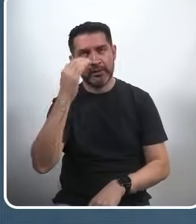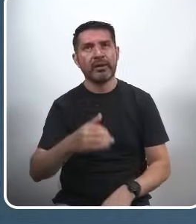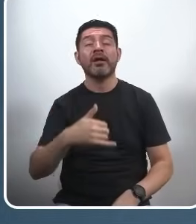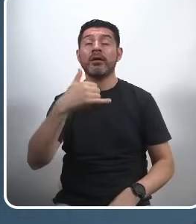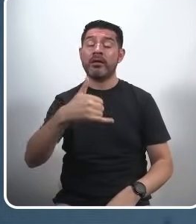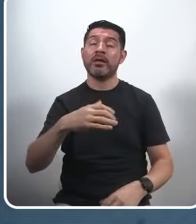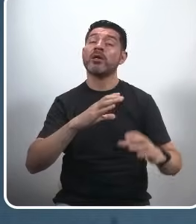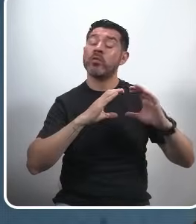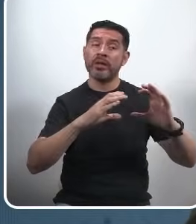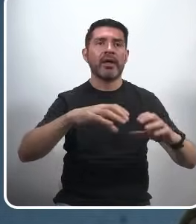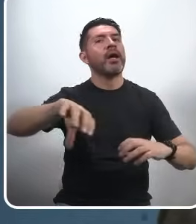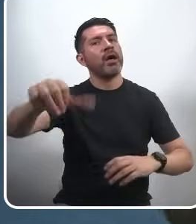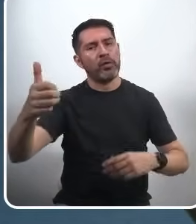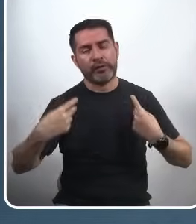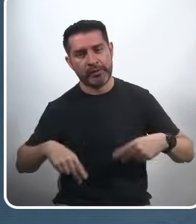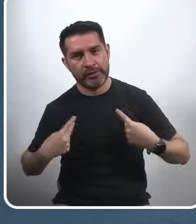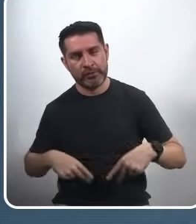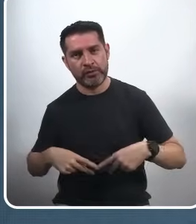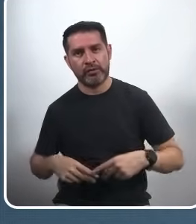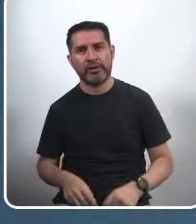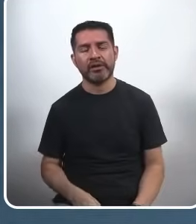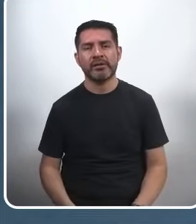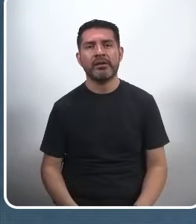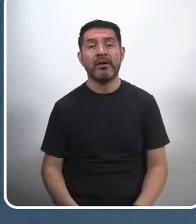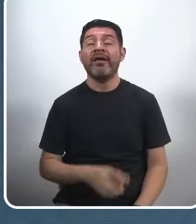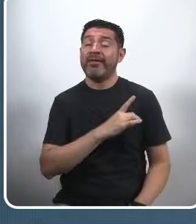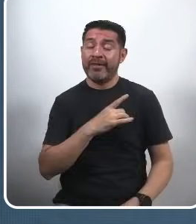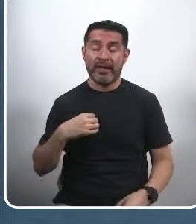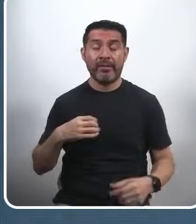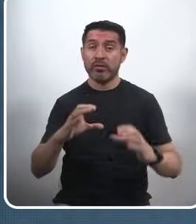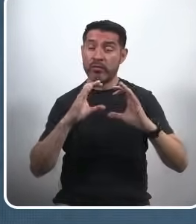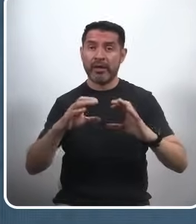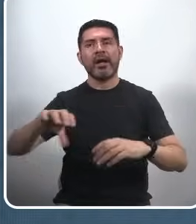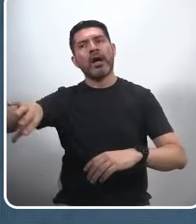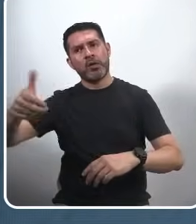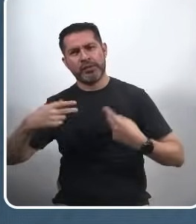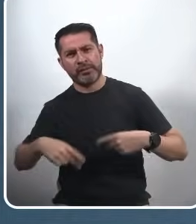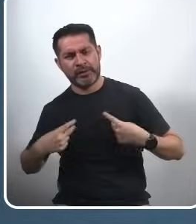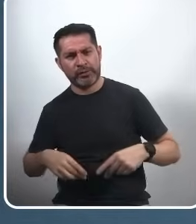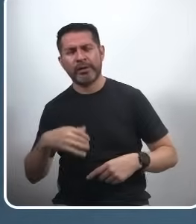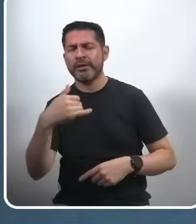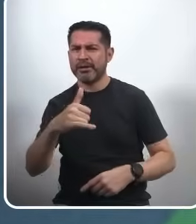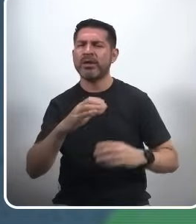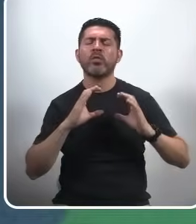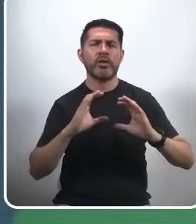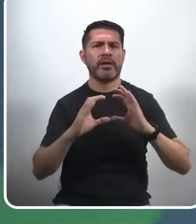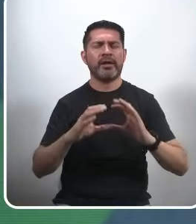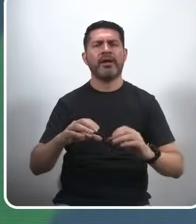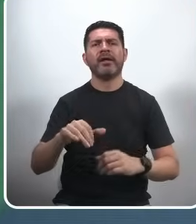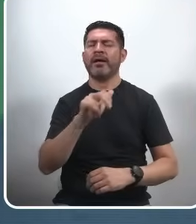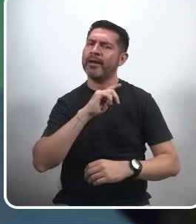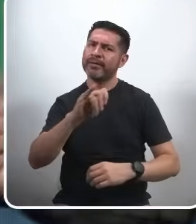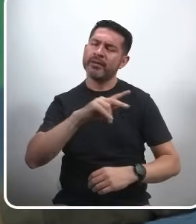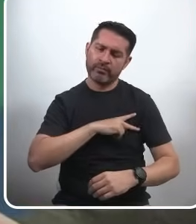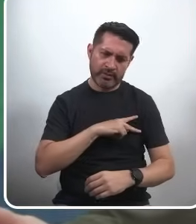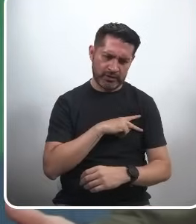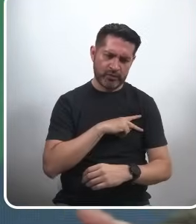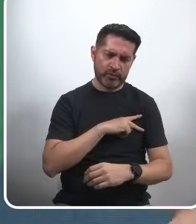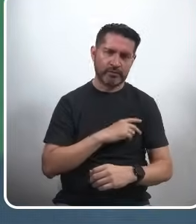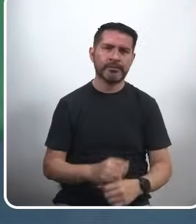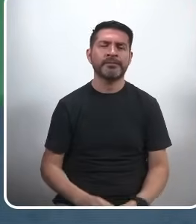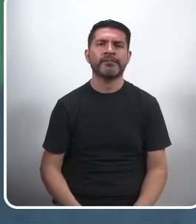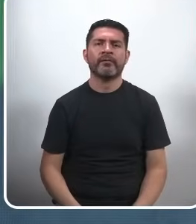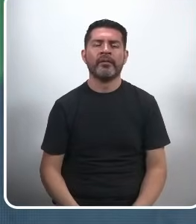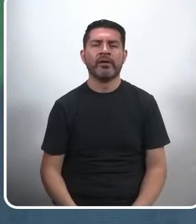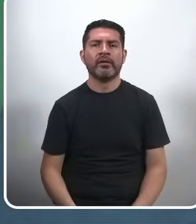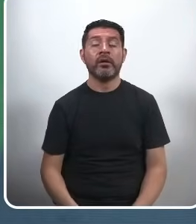Y no solo es cuidar a otros, es cuidar a ti mismo. Porque si no te cuidas a ti mismo, si tú no estás bien, no estás fuerte para cuidar a otros.